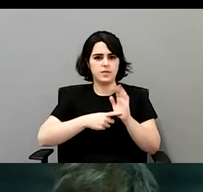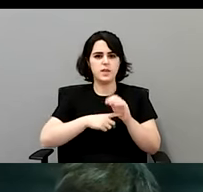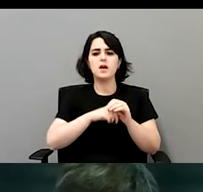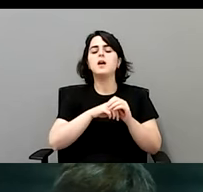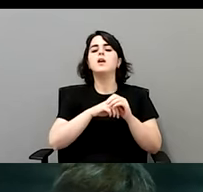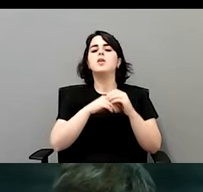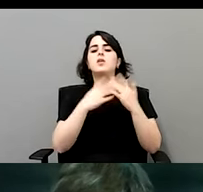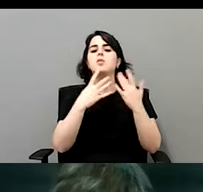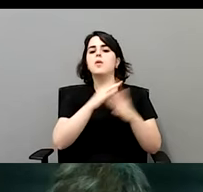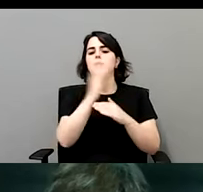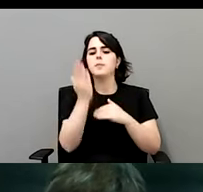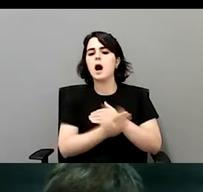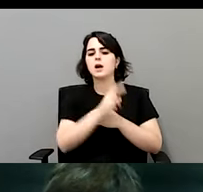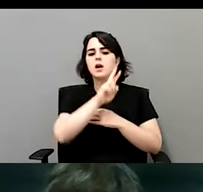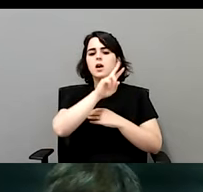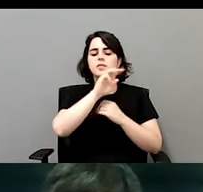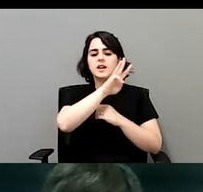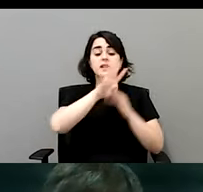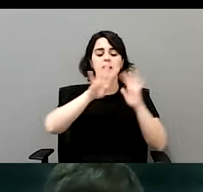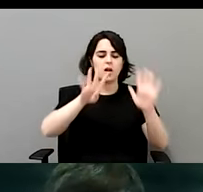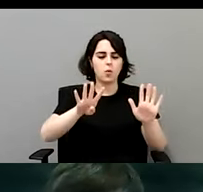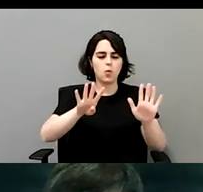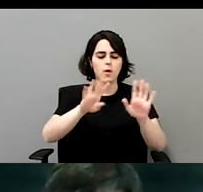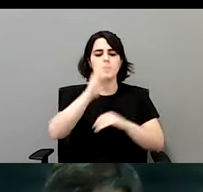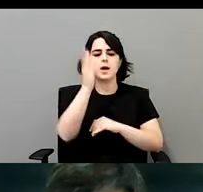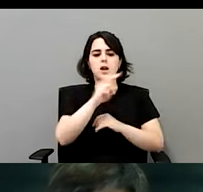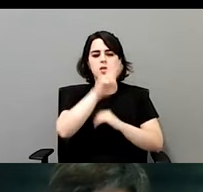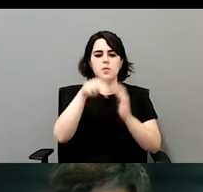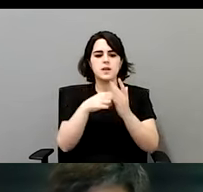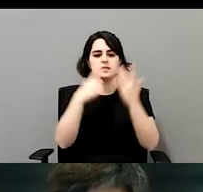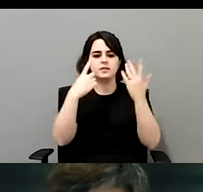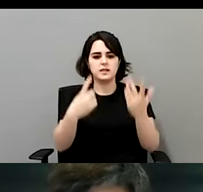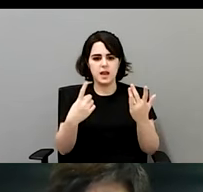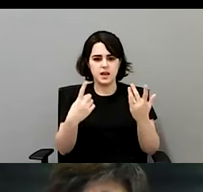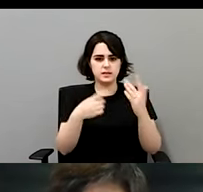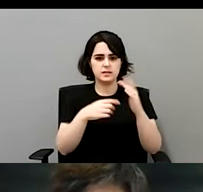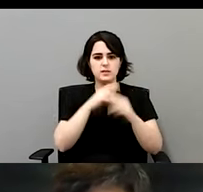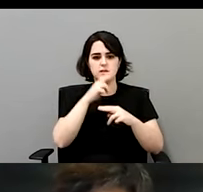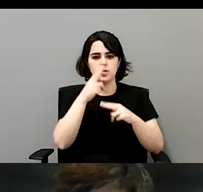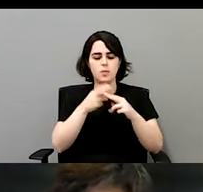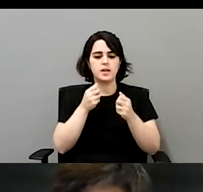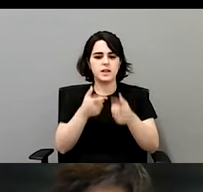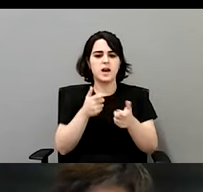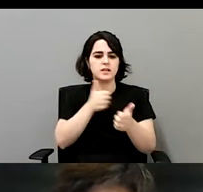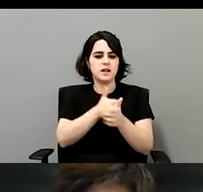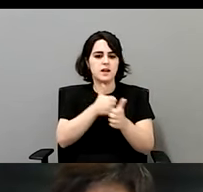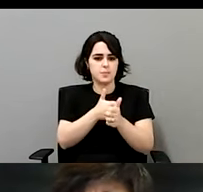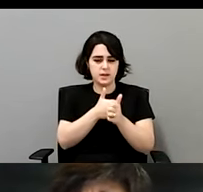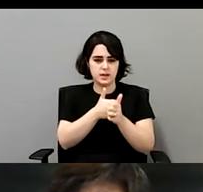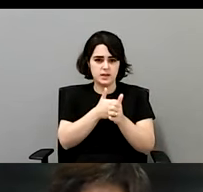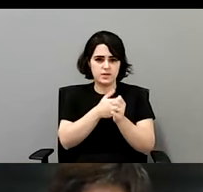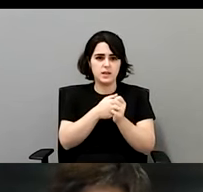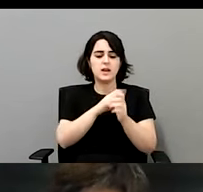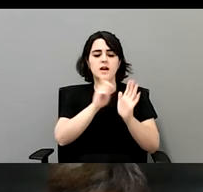39/2006, que es llamada ley de dependencia, pero yo siempre digo que es la ley de promoción de